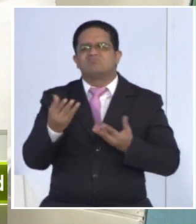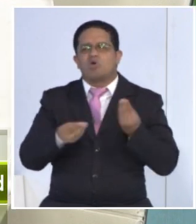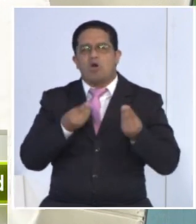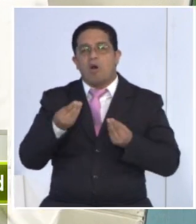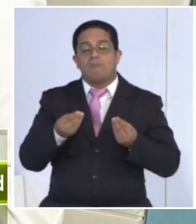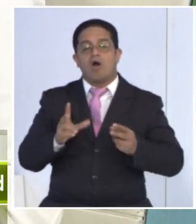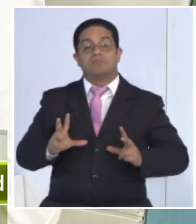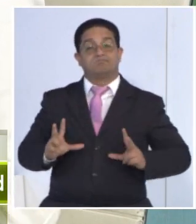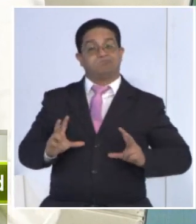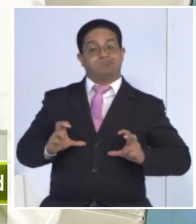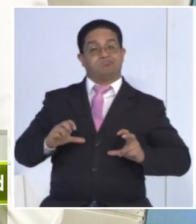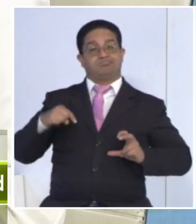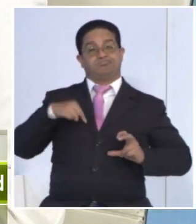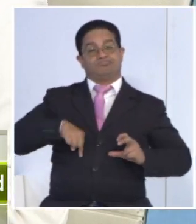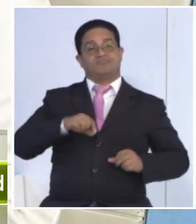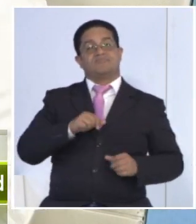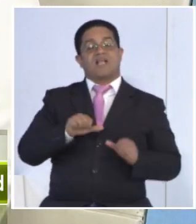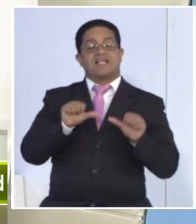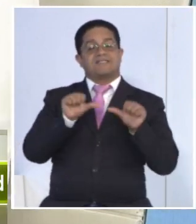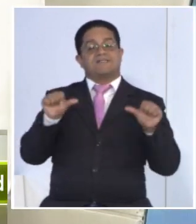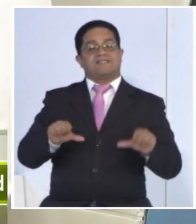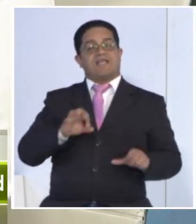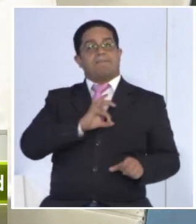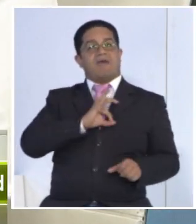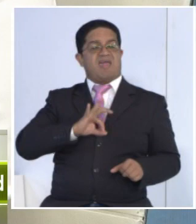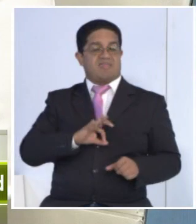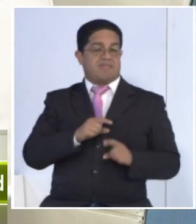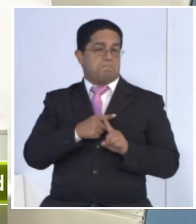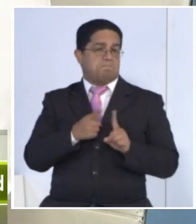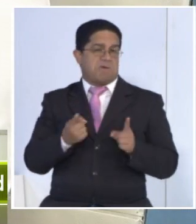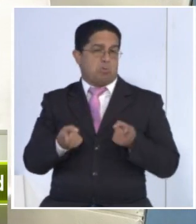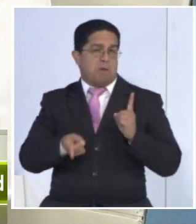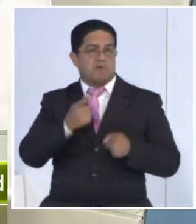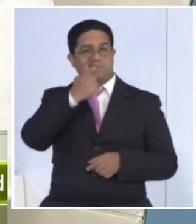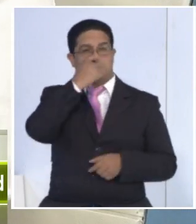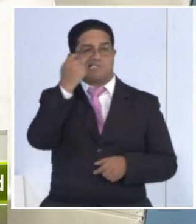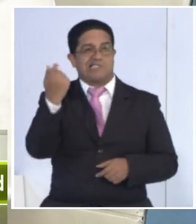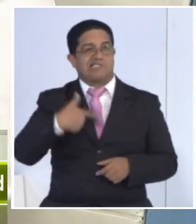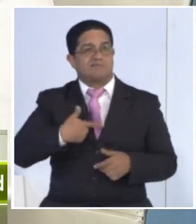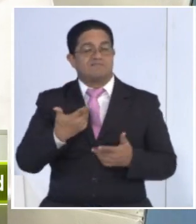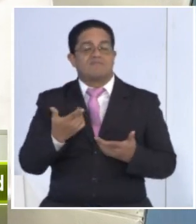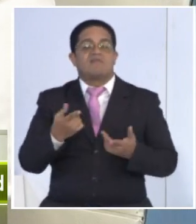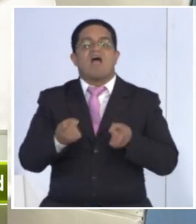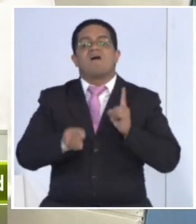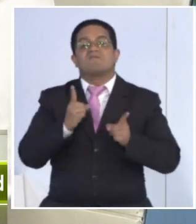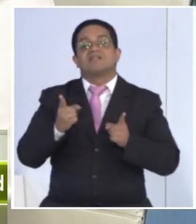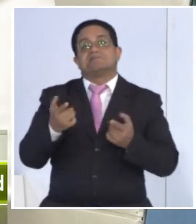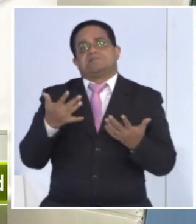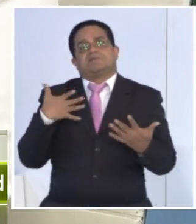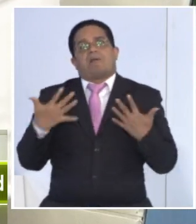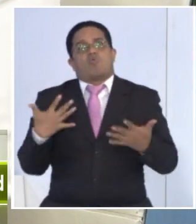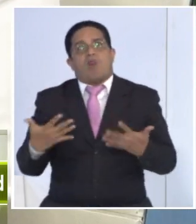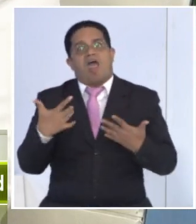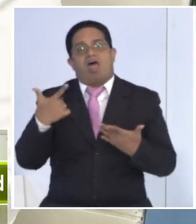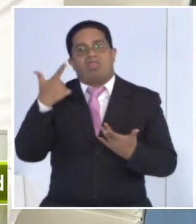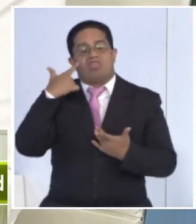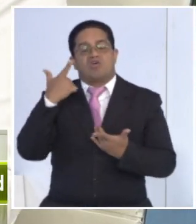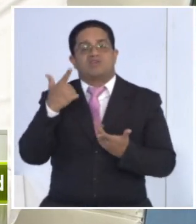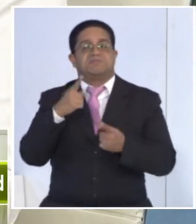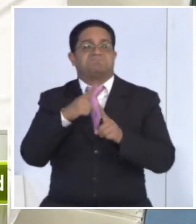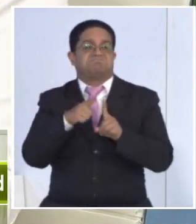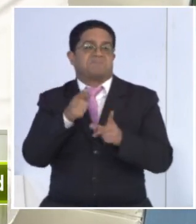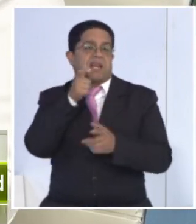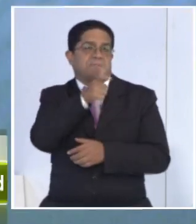todo nuestro sistema digestivo. Y a veces no le tomamos cuenta de eso, a veces estamos tan acelerados en el día a día que no le tomamos como que la